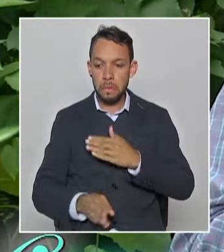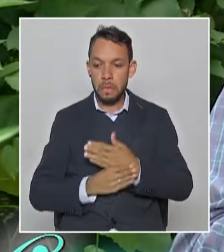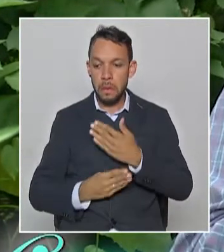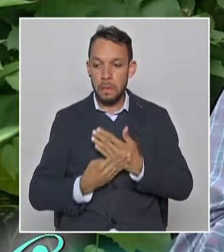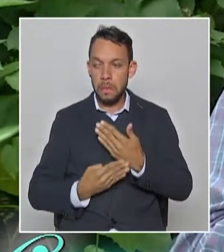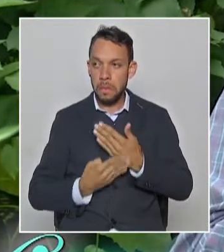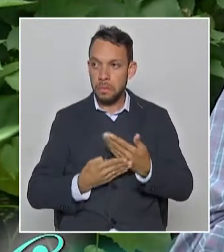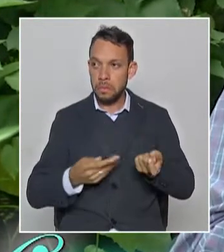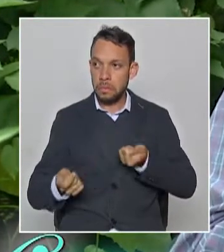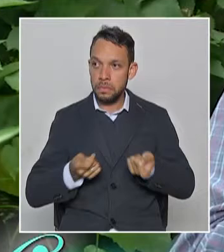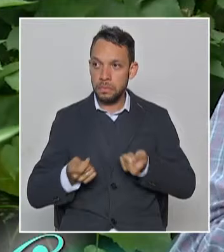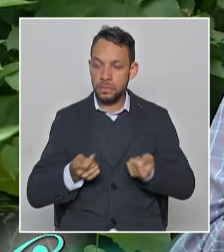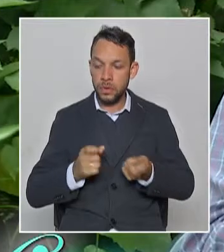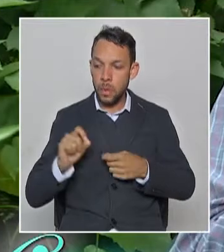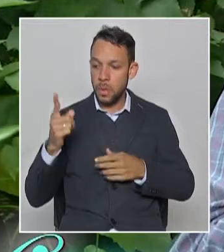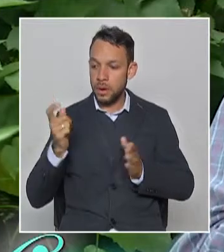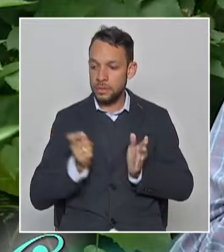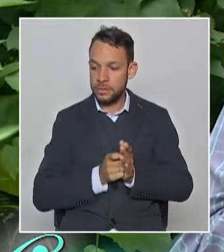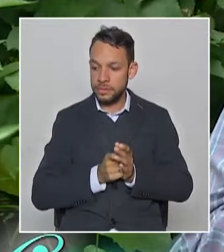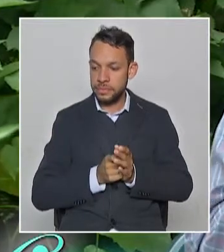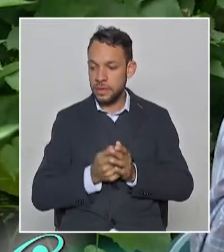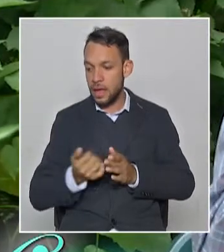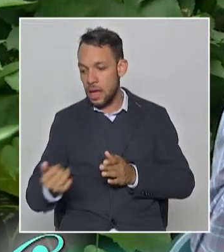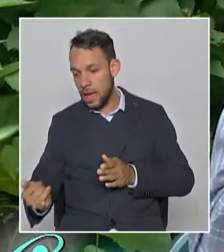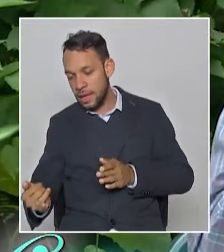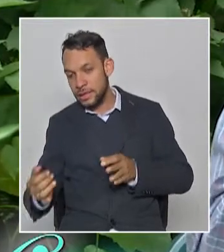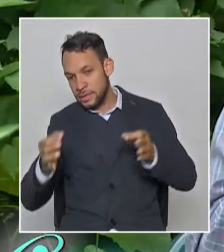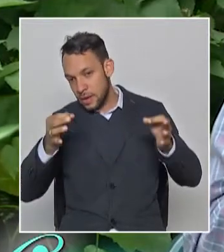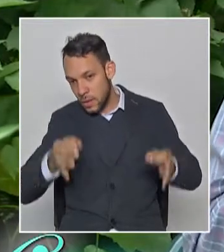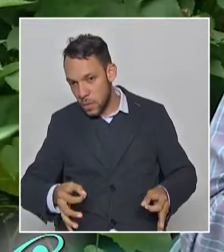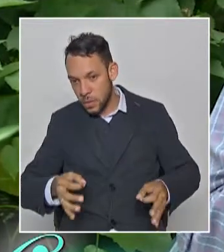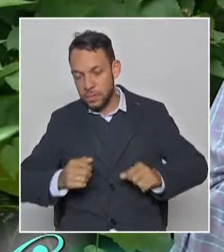desapareció, lo único que queda es, lógicamente,